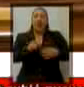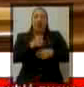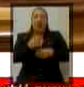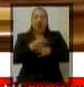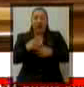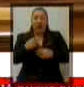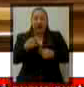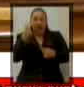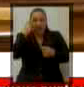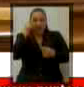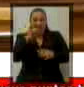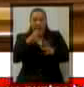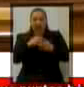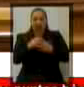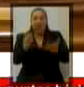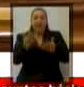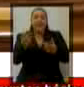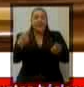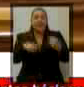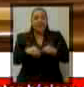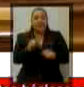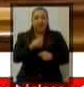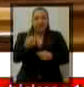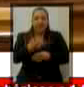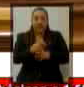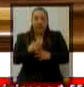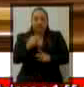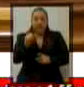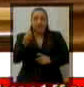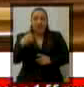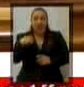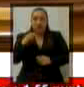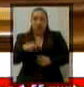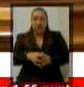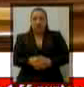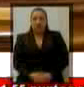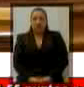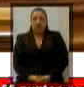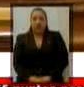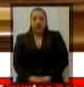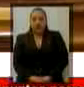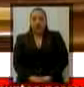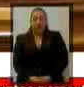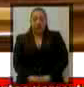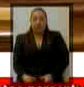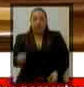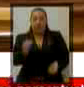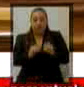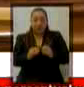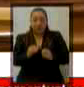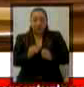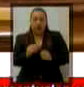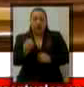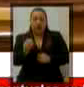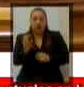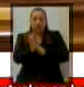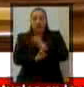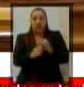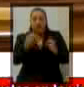componente fisiológico, un componente psicosocial y un componente